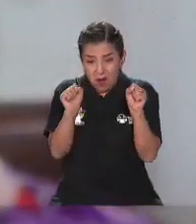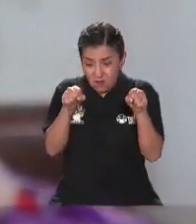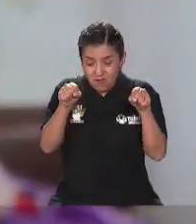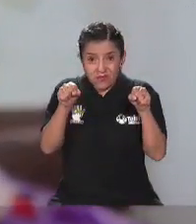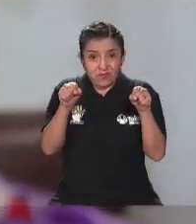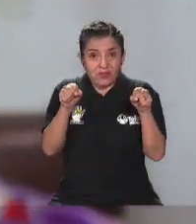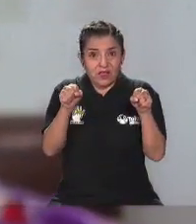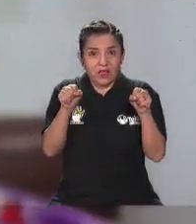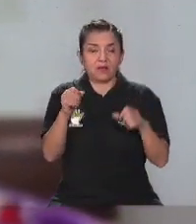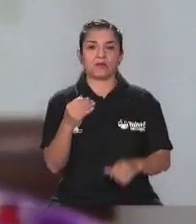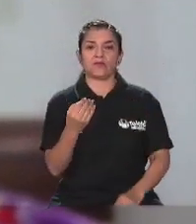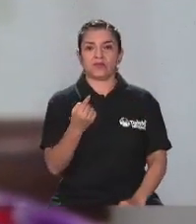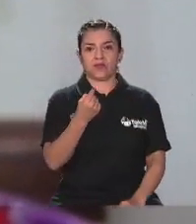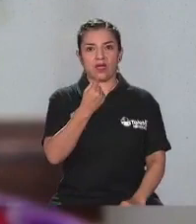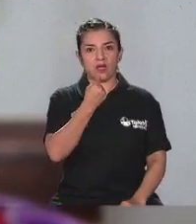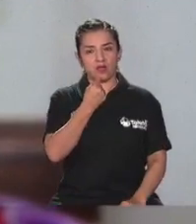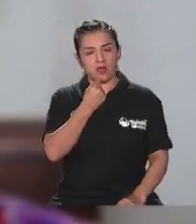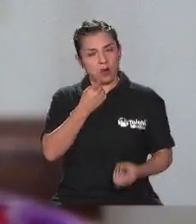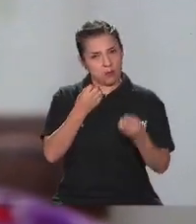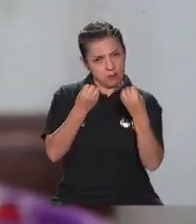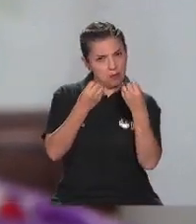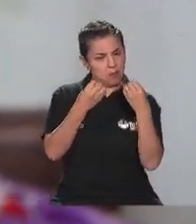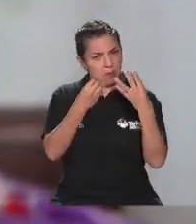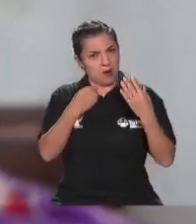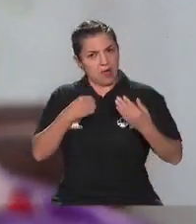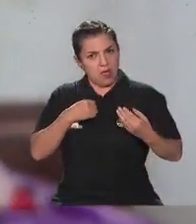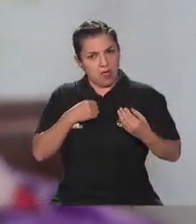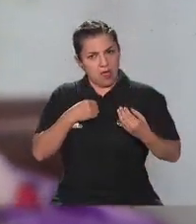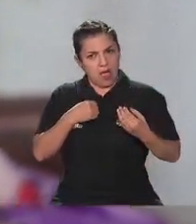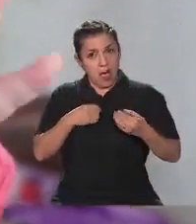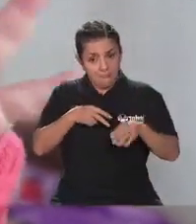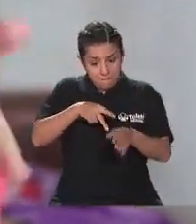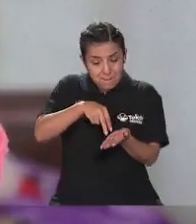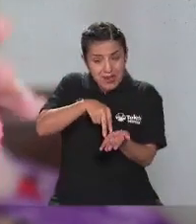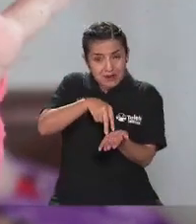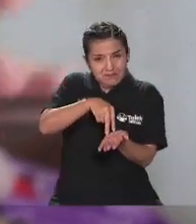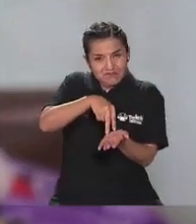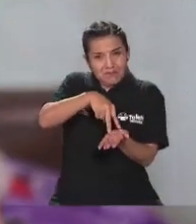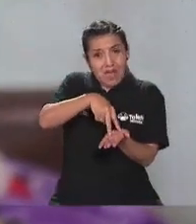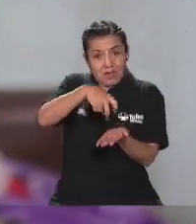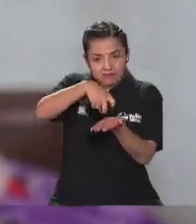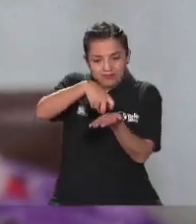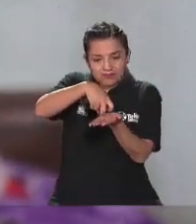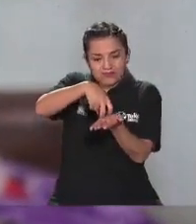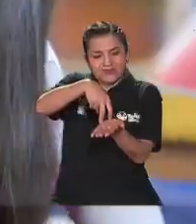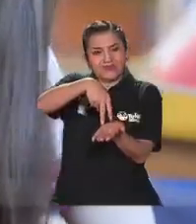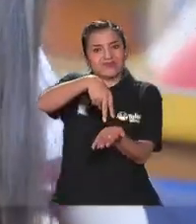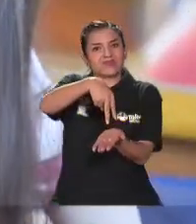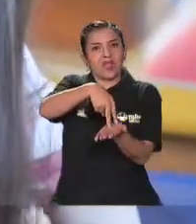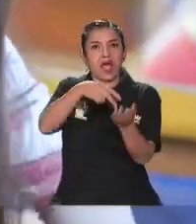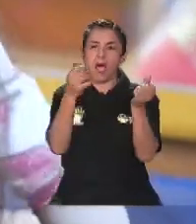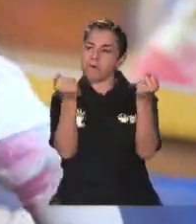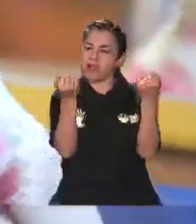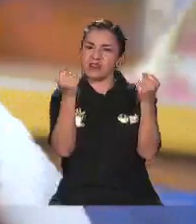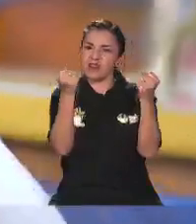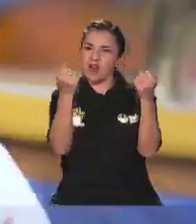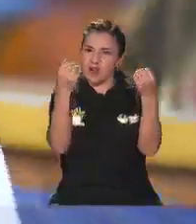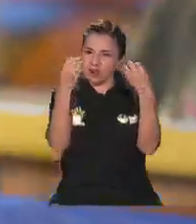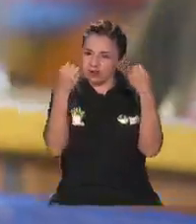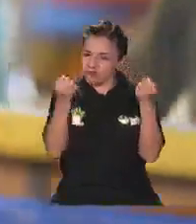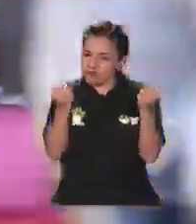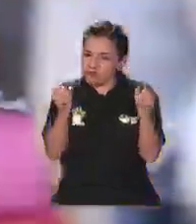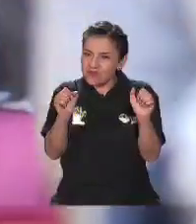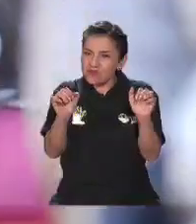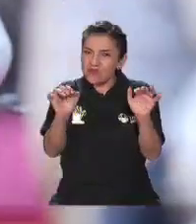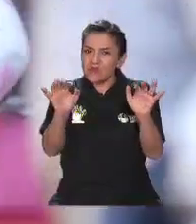trabajo. Como abrir las piernas, abrir un poco la manito que ya la estoy abriendo. Y eso todo fue